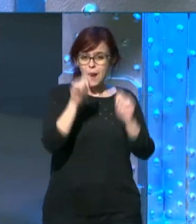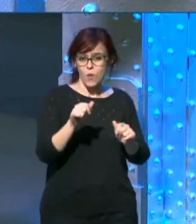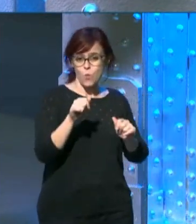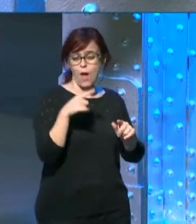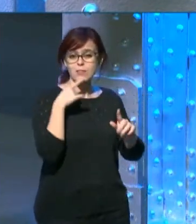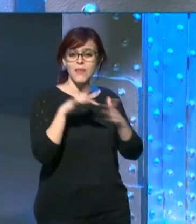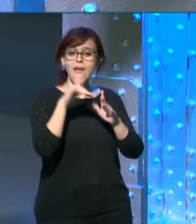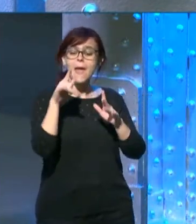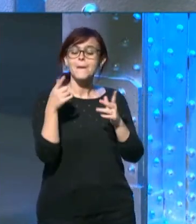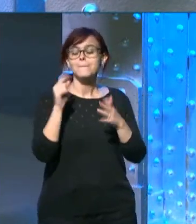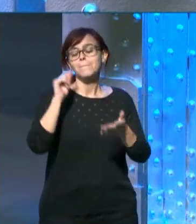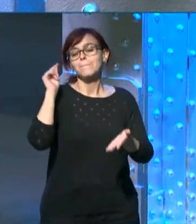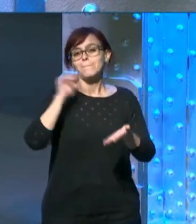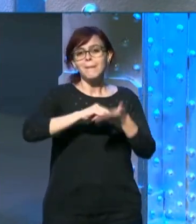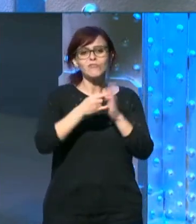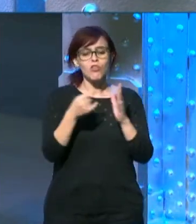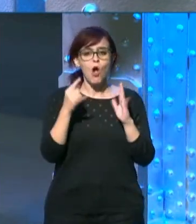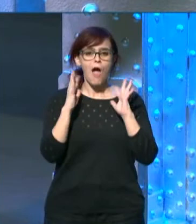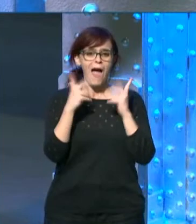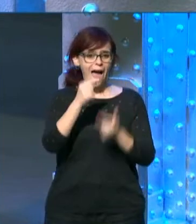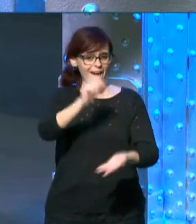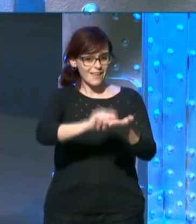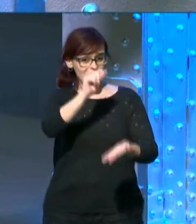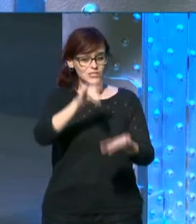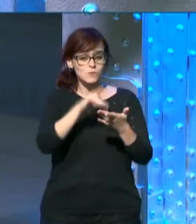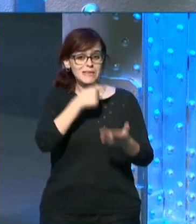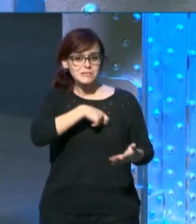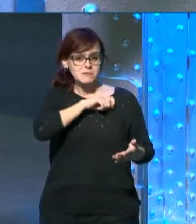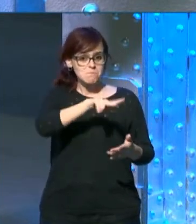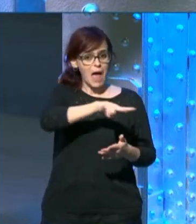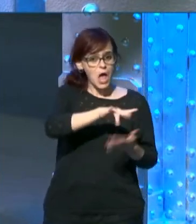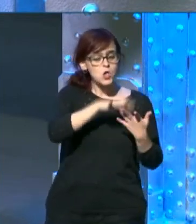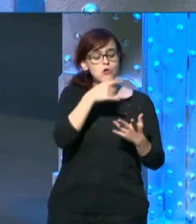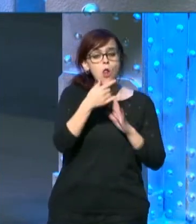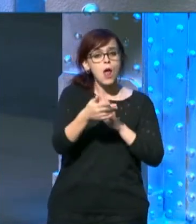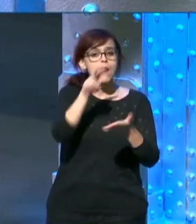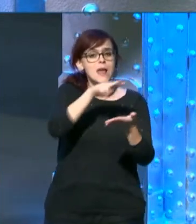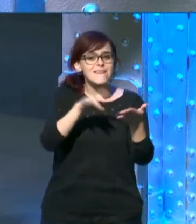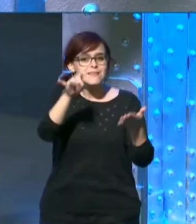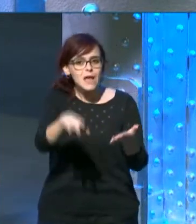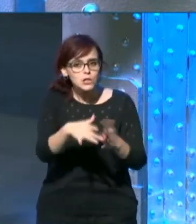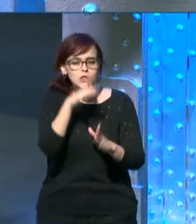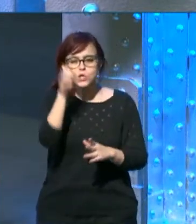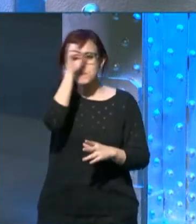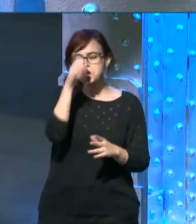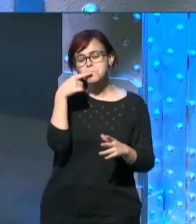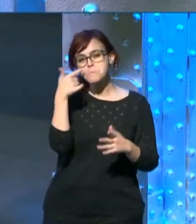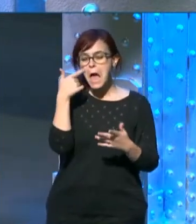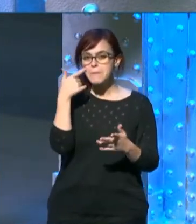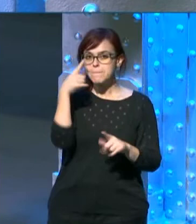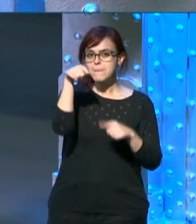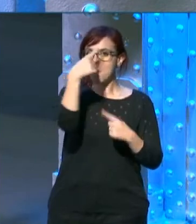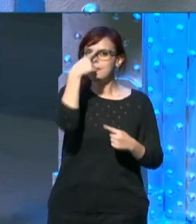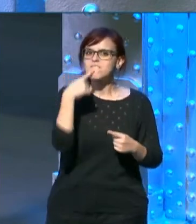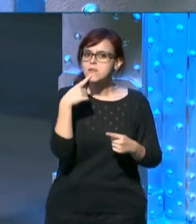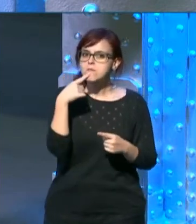en español y cuál va a ser su índice y qué contenido vamos a tener? Y no es en absoluto trivial. Estuvimos trabajando en ello y una vez